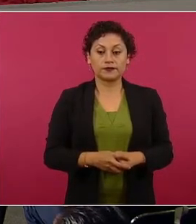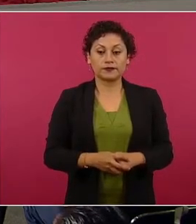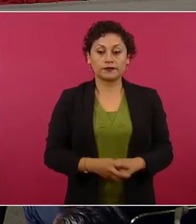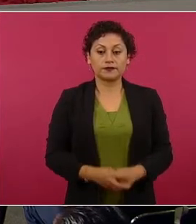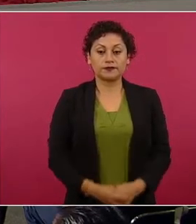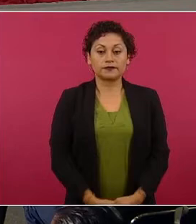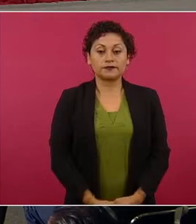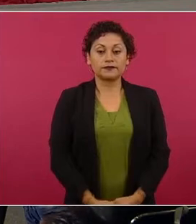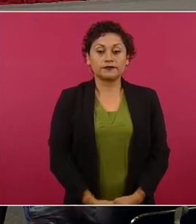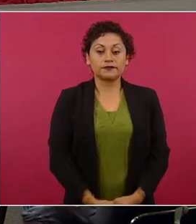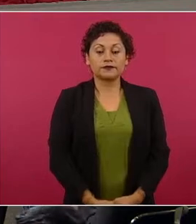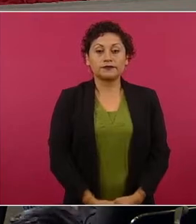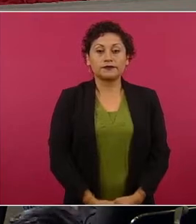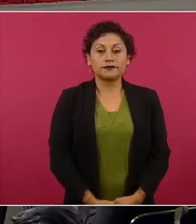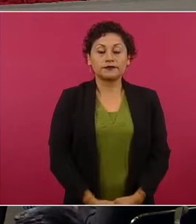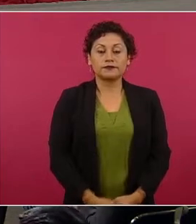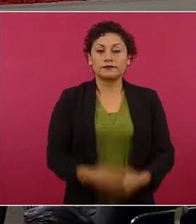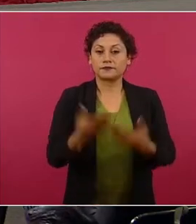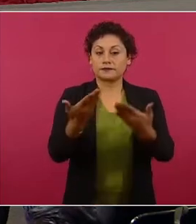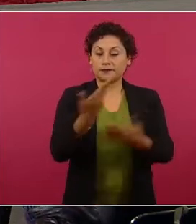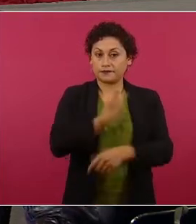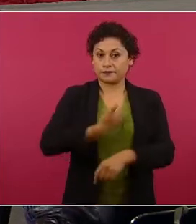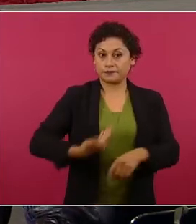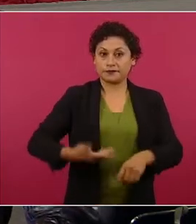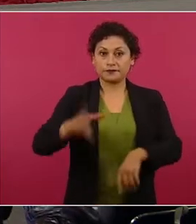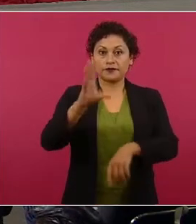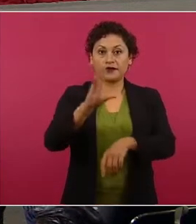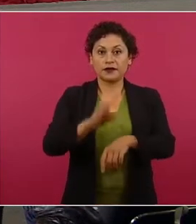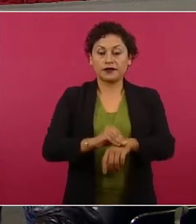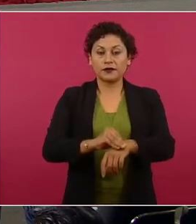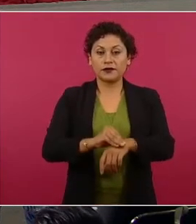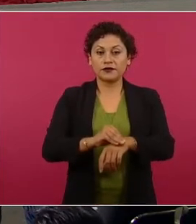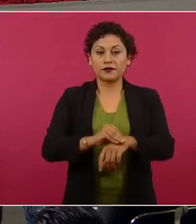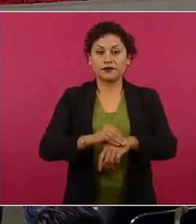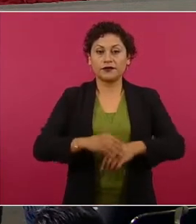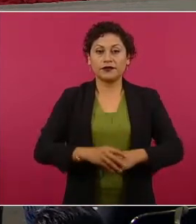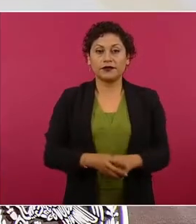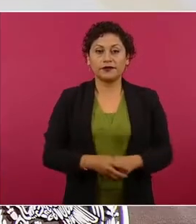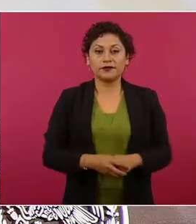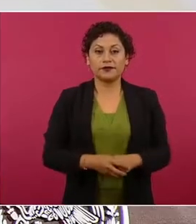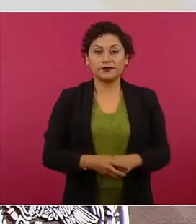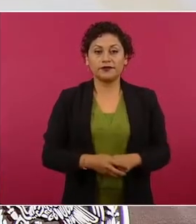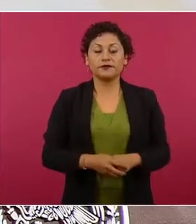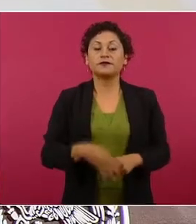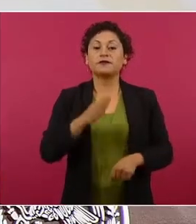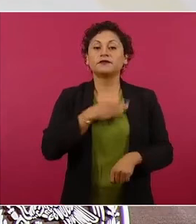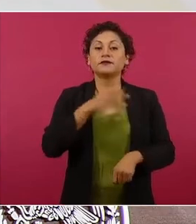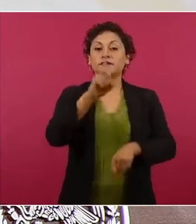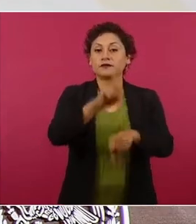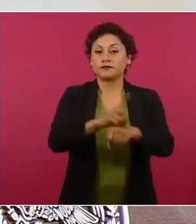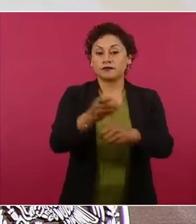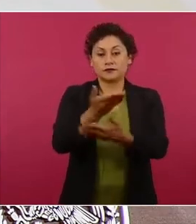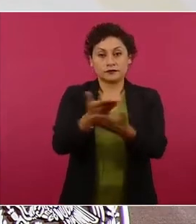Con su permiso, señor presidente, muy buenos días a todas y todos ustedes.